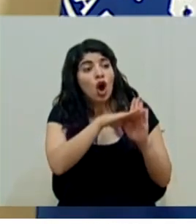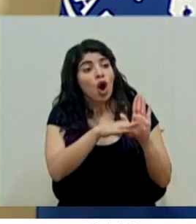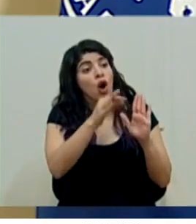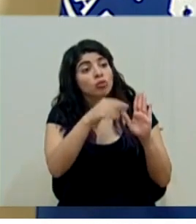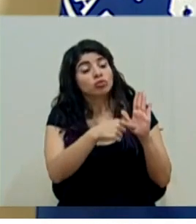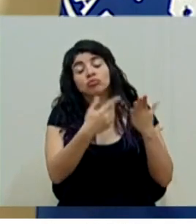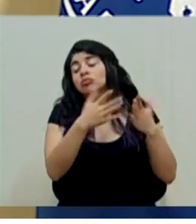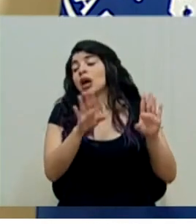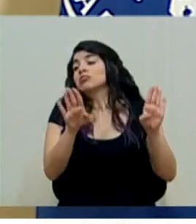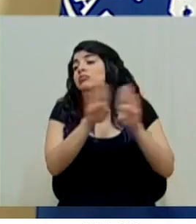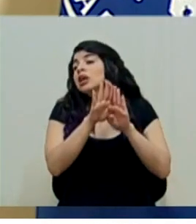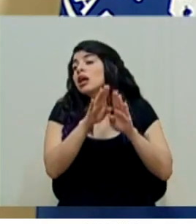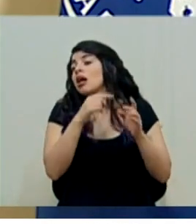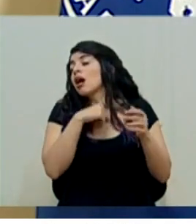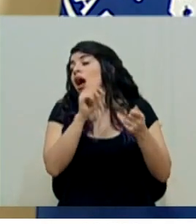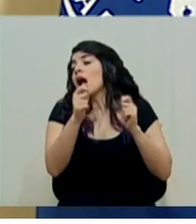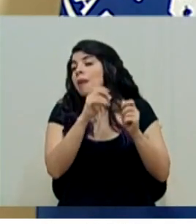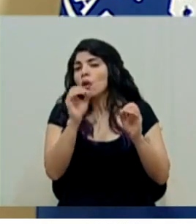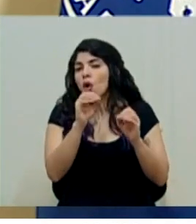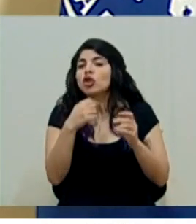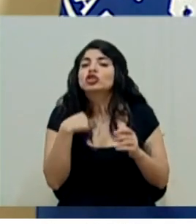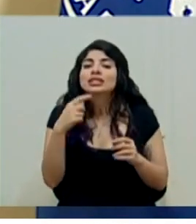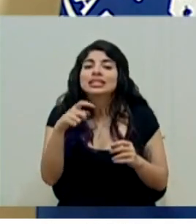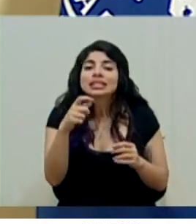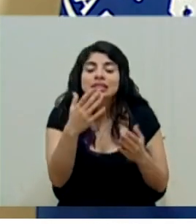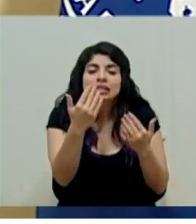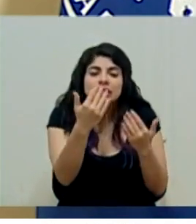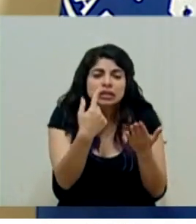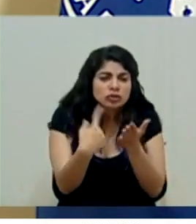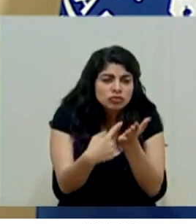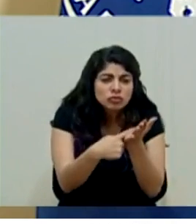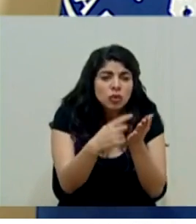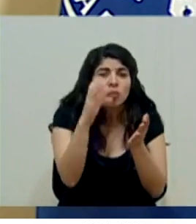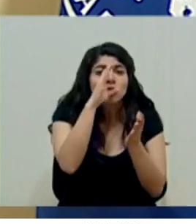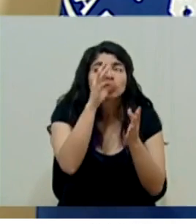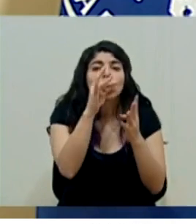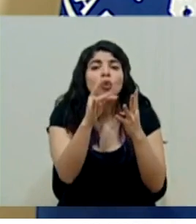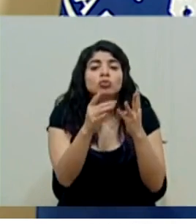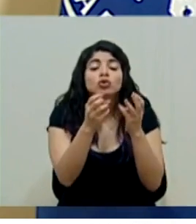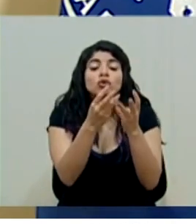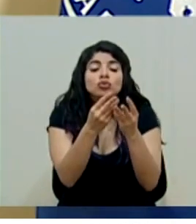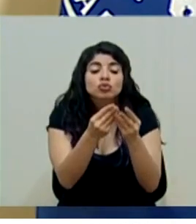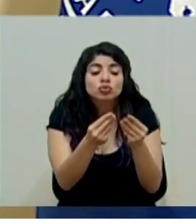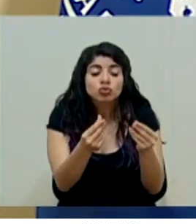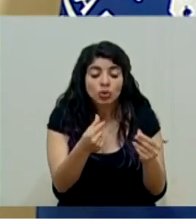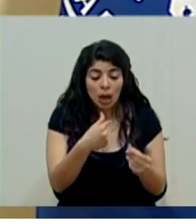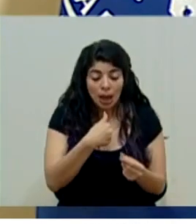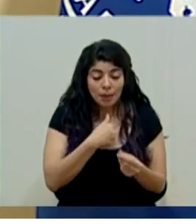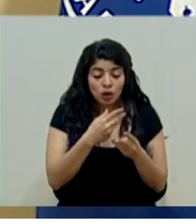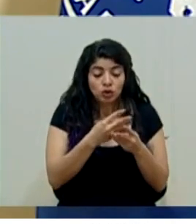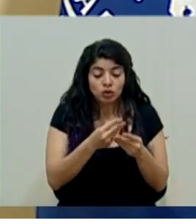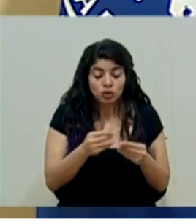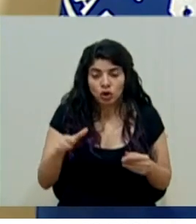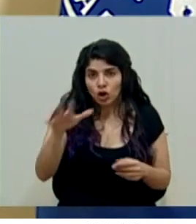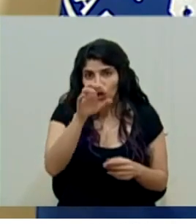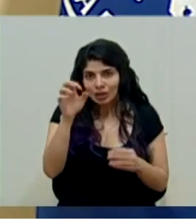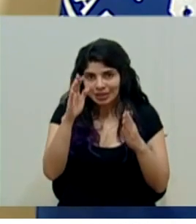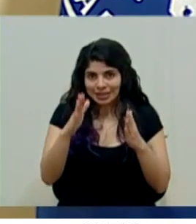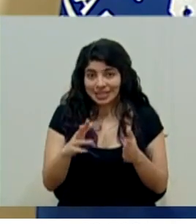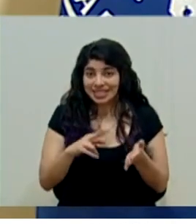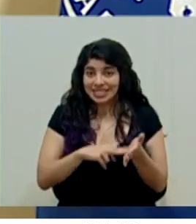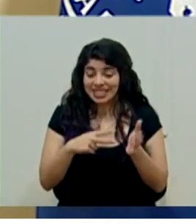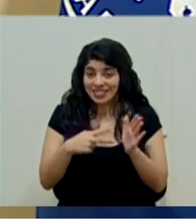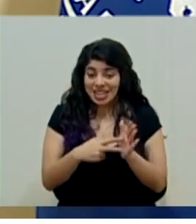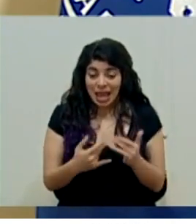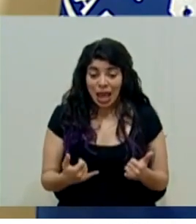Pero yo necesito una solución que me resuelva, y le resuelva a los costarricenses. Entonces, necesitamos golpear la trayectoria en el